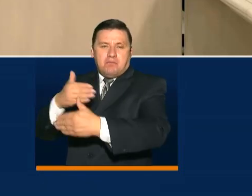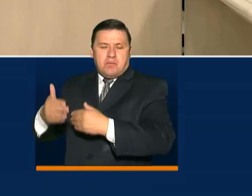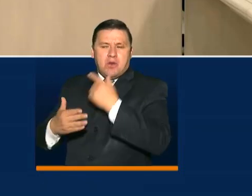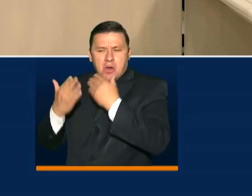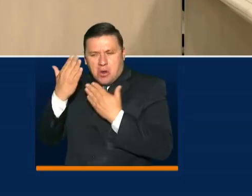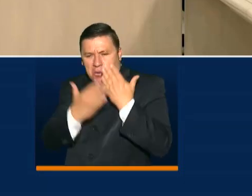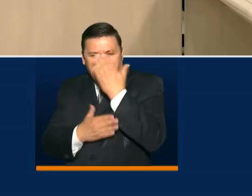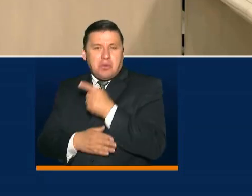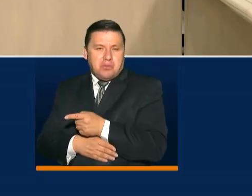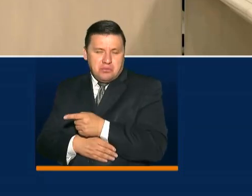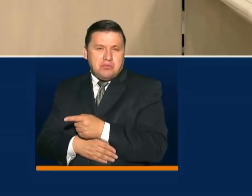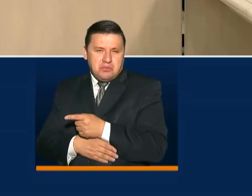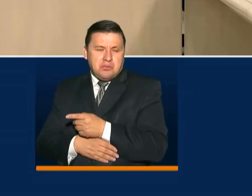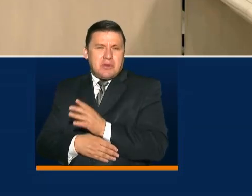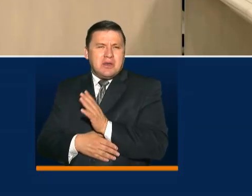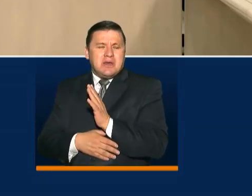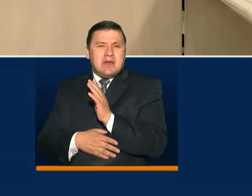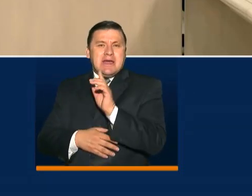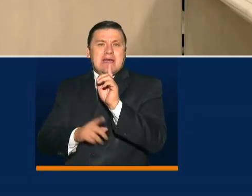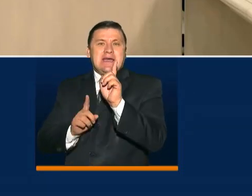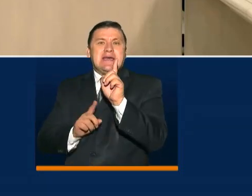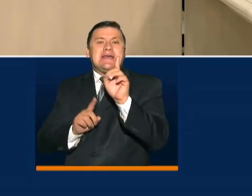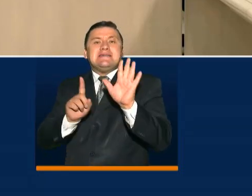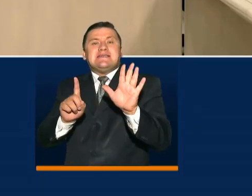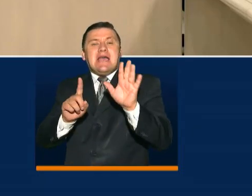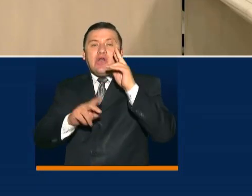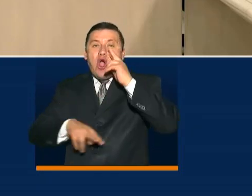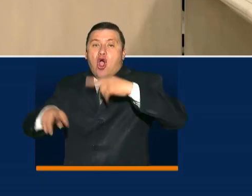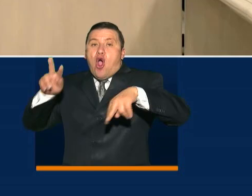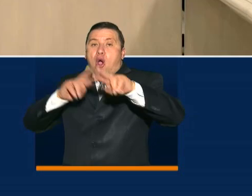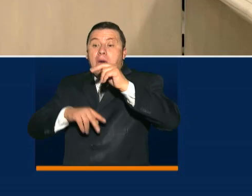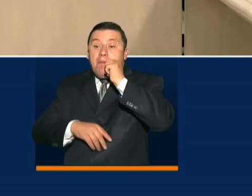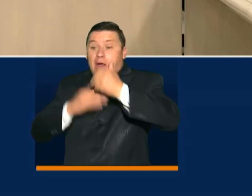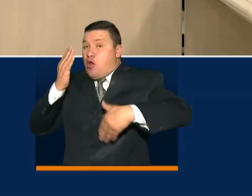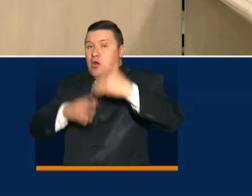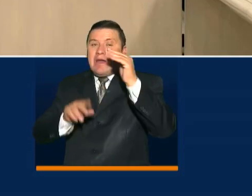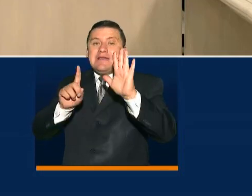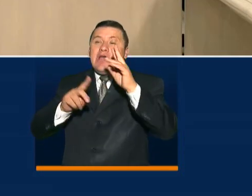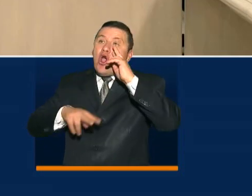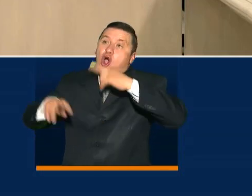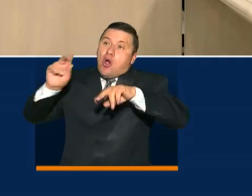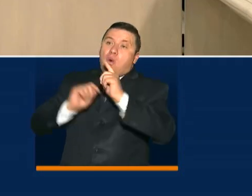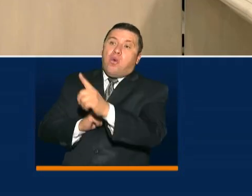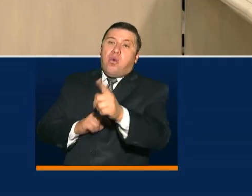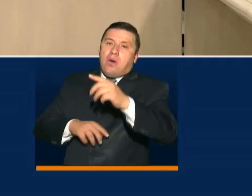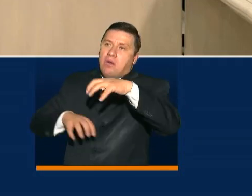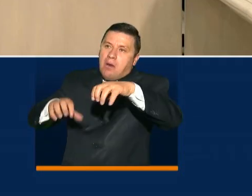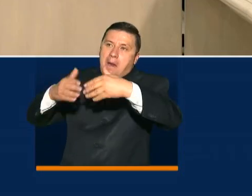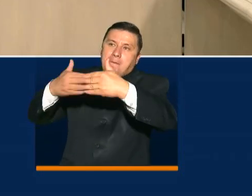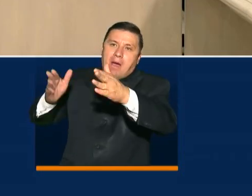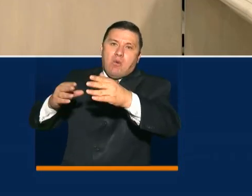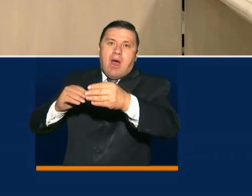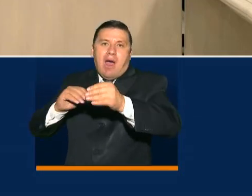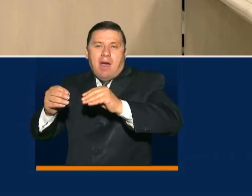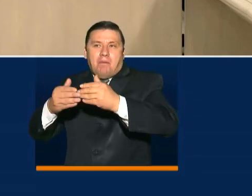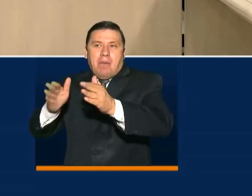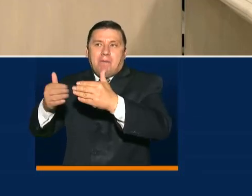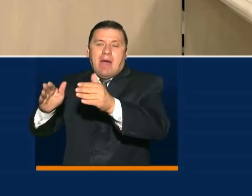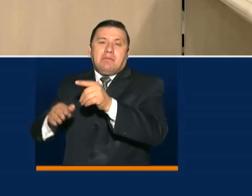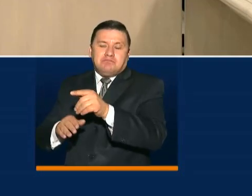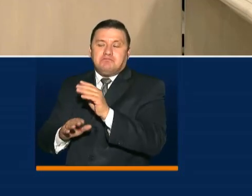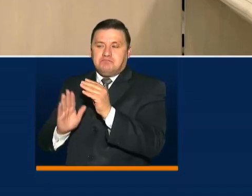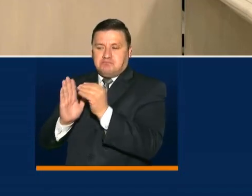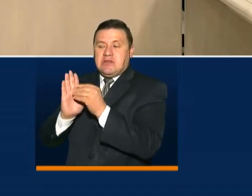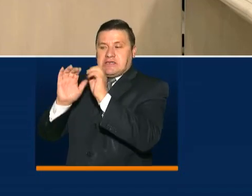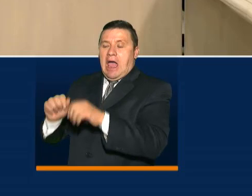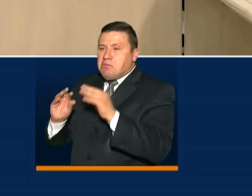también en 6 centros comerciales a partir de mañana para ya abrir, dar una posibilidad de apertura. Creo